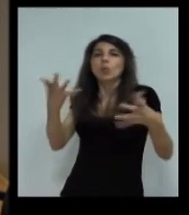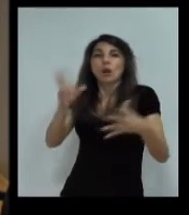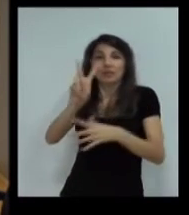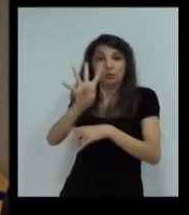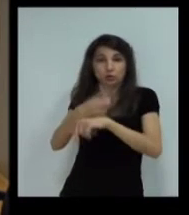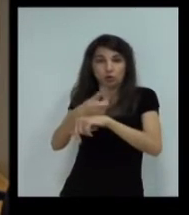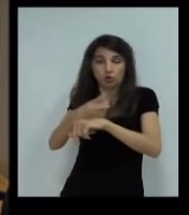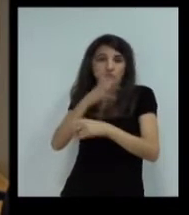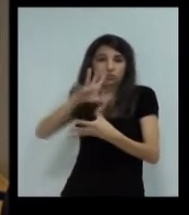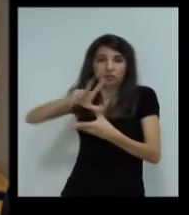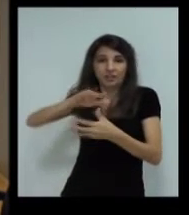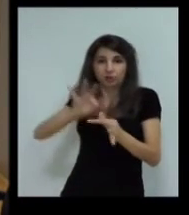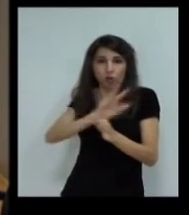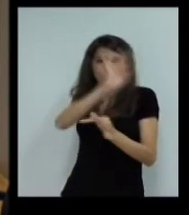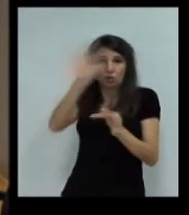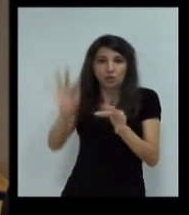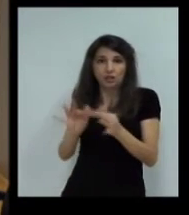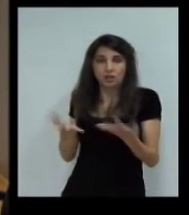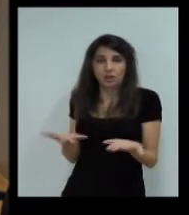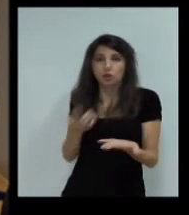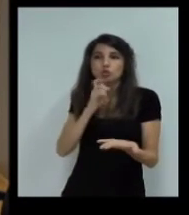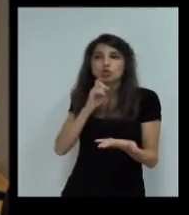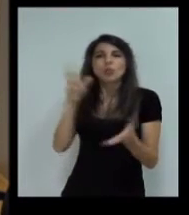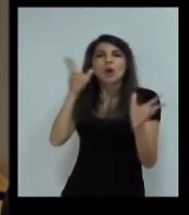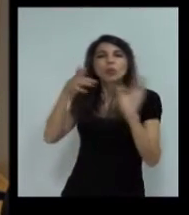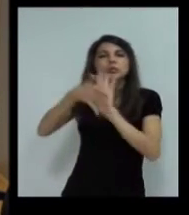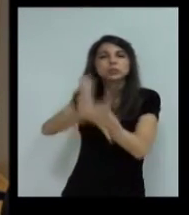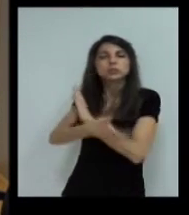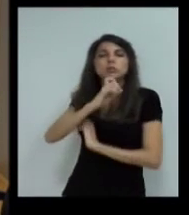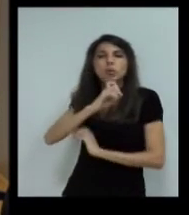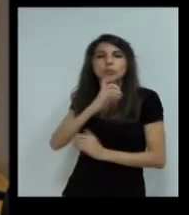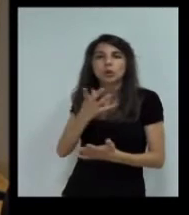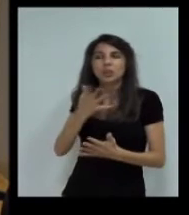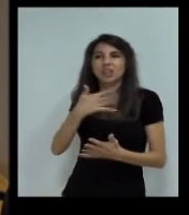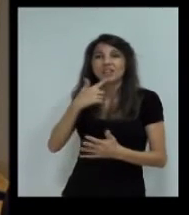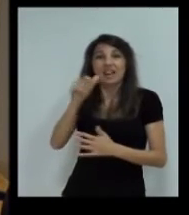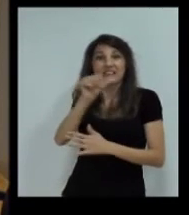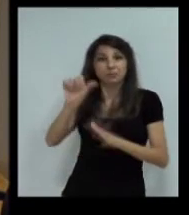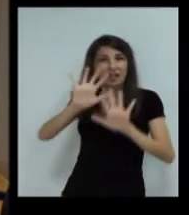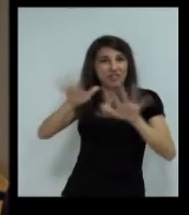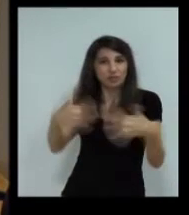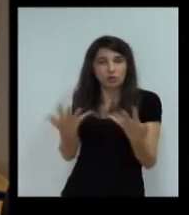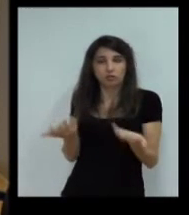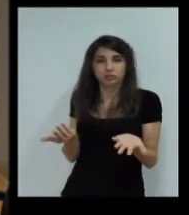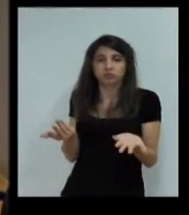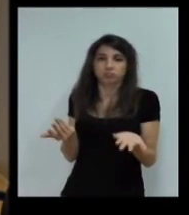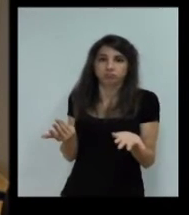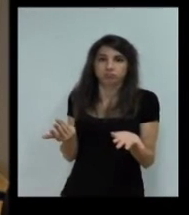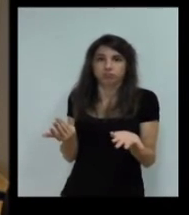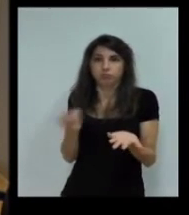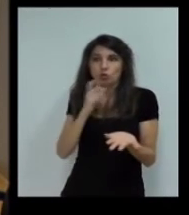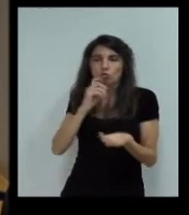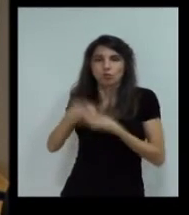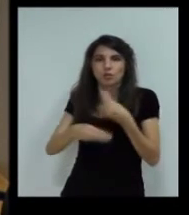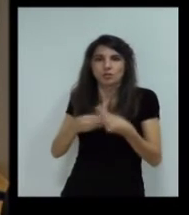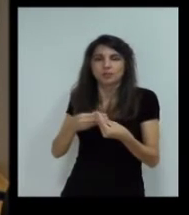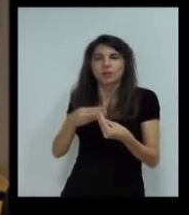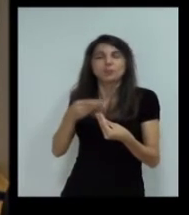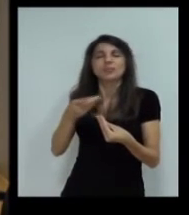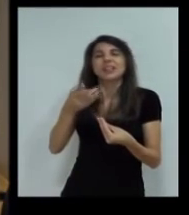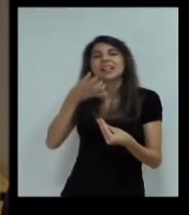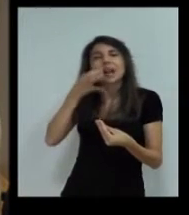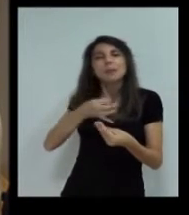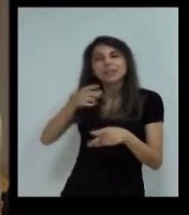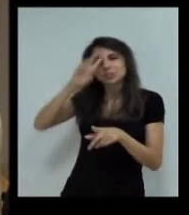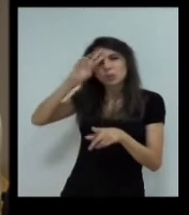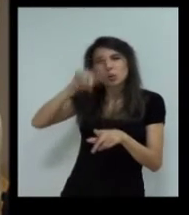del día. Entonces, ¿cómo audiodescribimos eso? 10 horas a la semana. 10 horas a la semana. Dice, bueno, pero no es eso lo que nos debe preocupar.